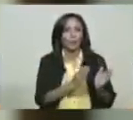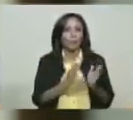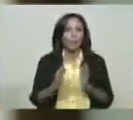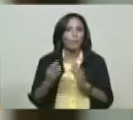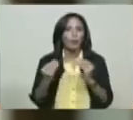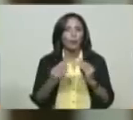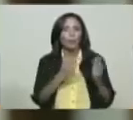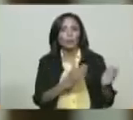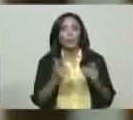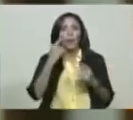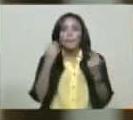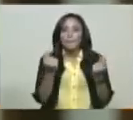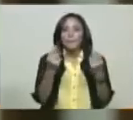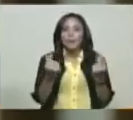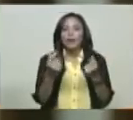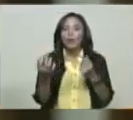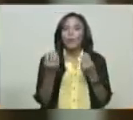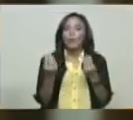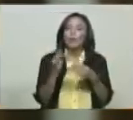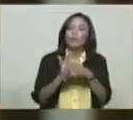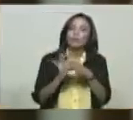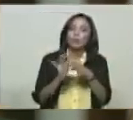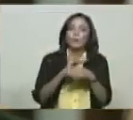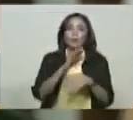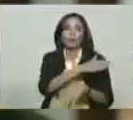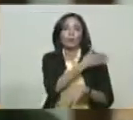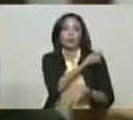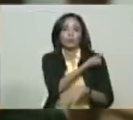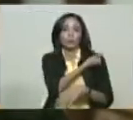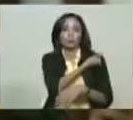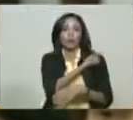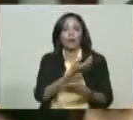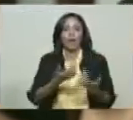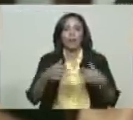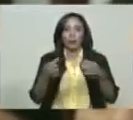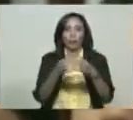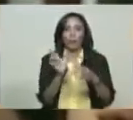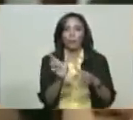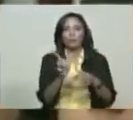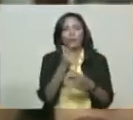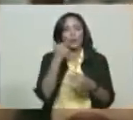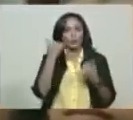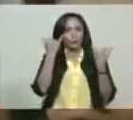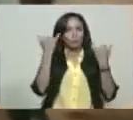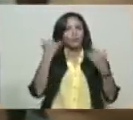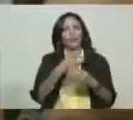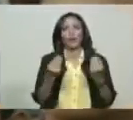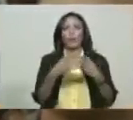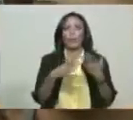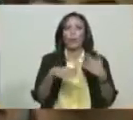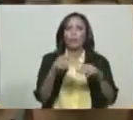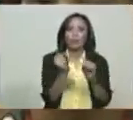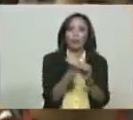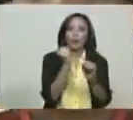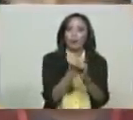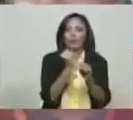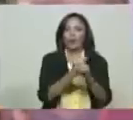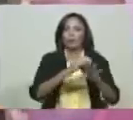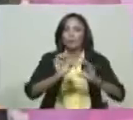Siempre he estado pendiente del funcionamiento de la Dirección Nacional. Pero yo creo en la autonomía, porque creo en la